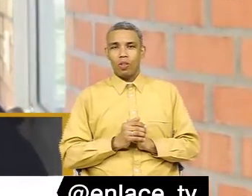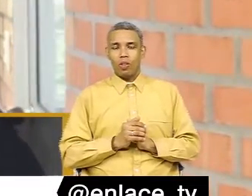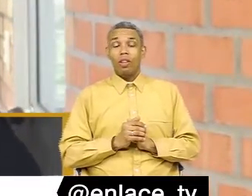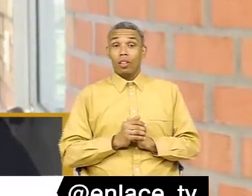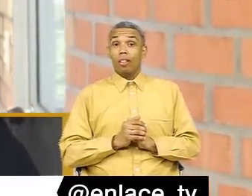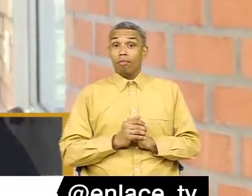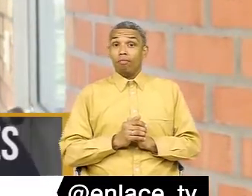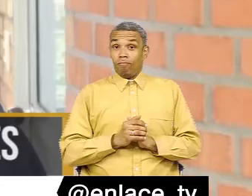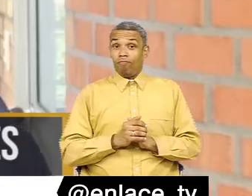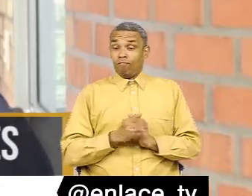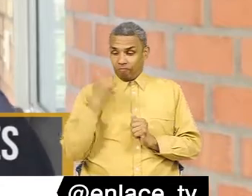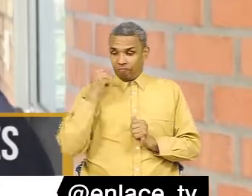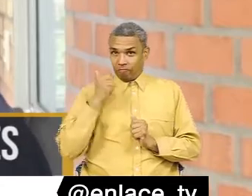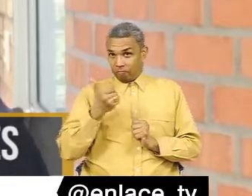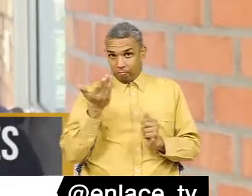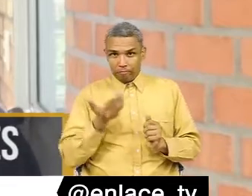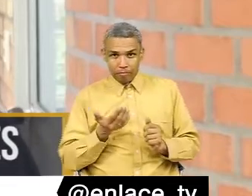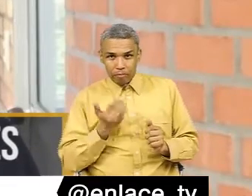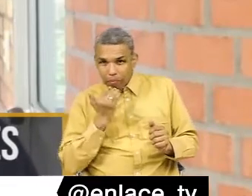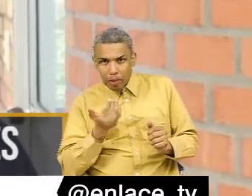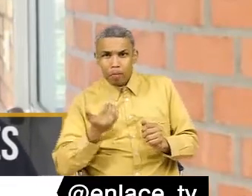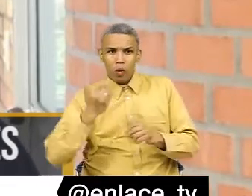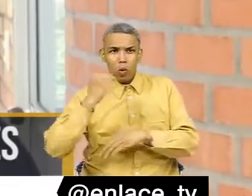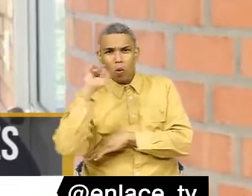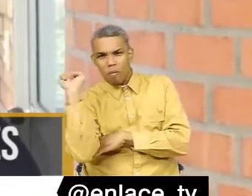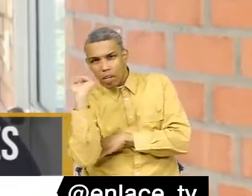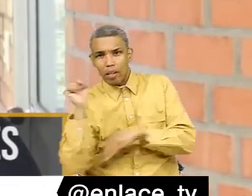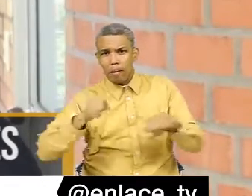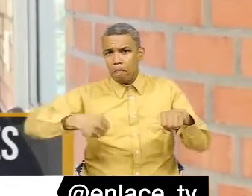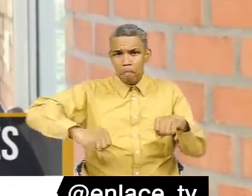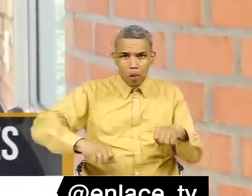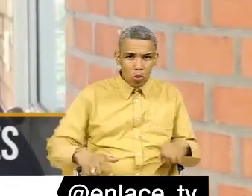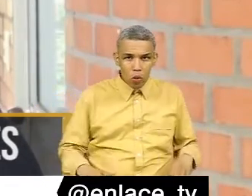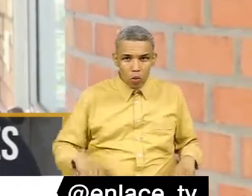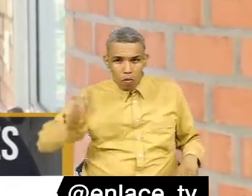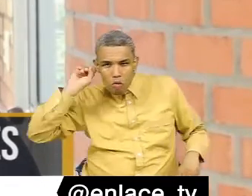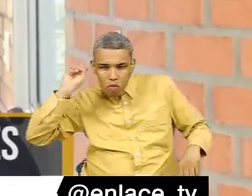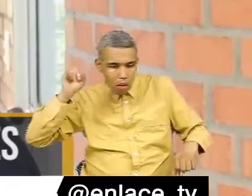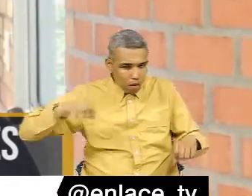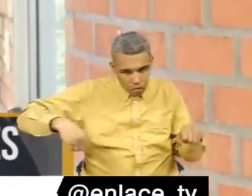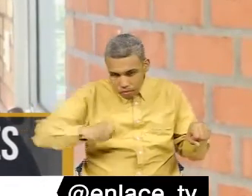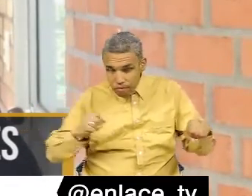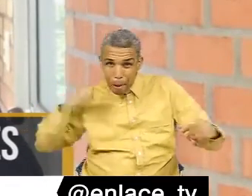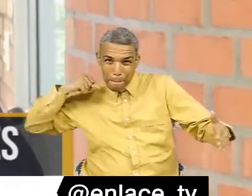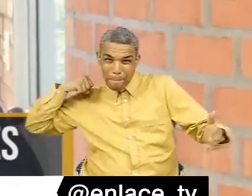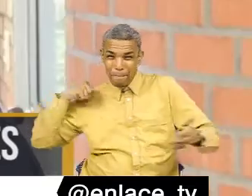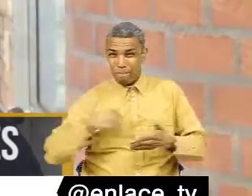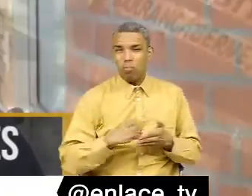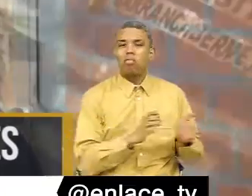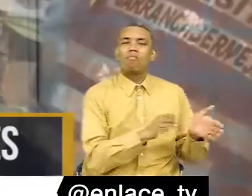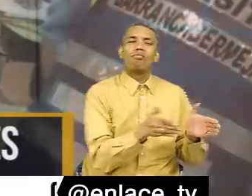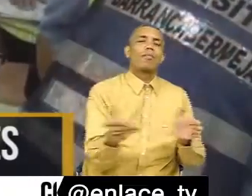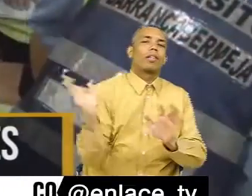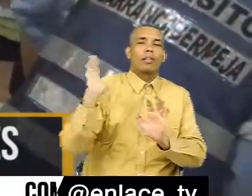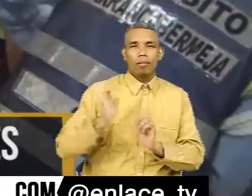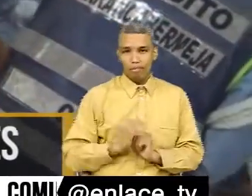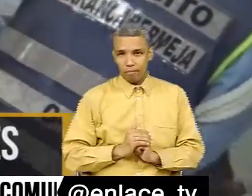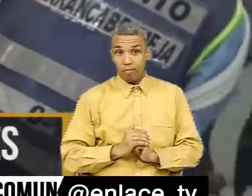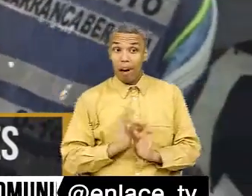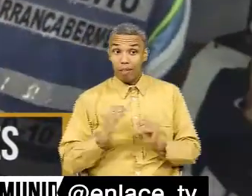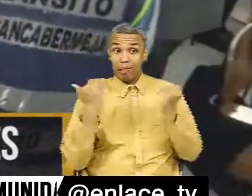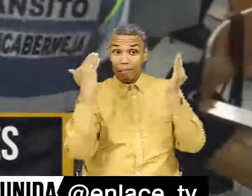con lesionados o con oxiso, de igual manera se van a hacer ese tipo de, se seguirán haciendo ese tipo de aplicaciones. A